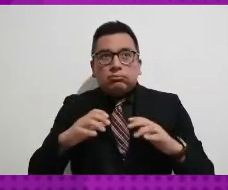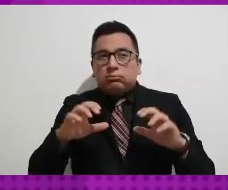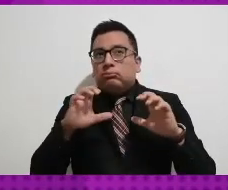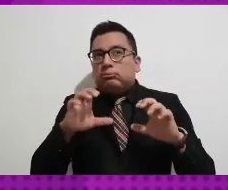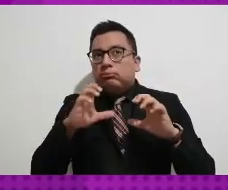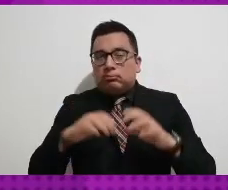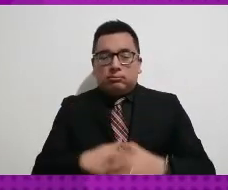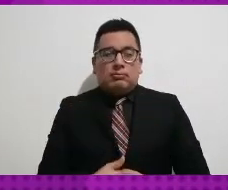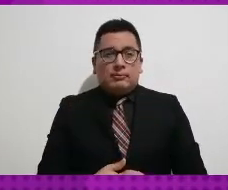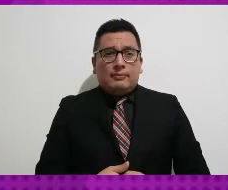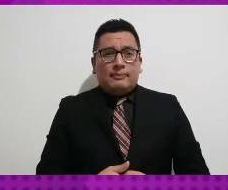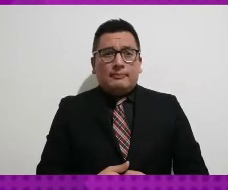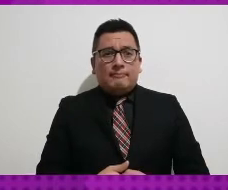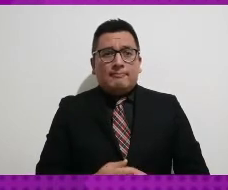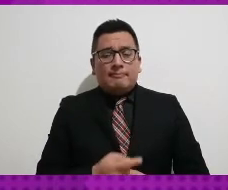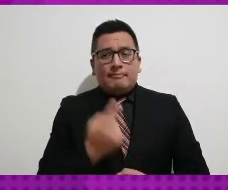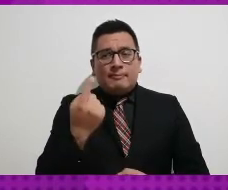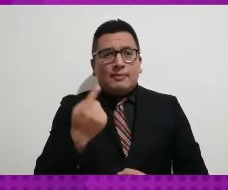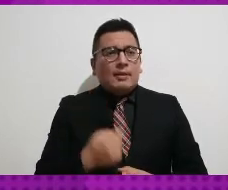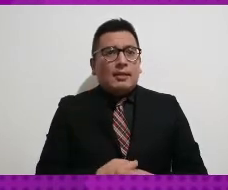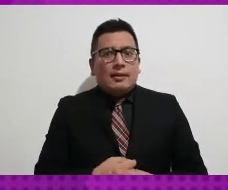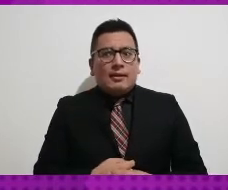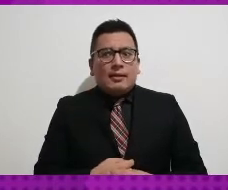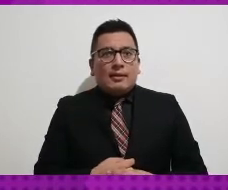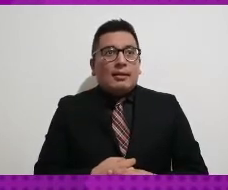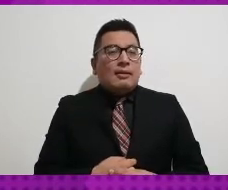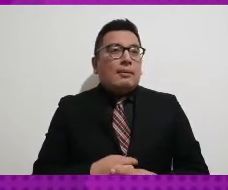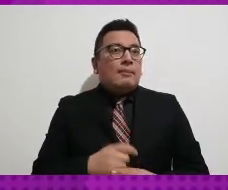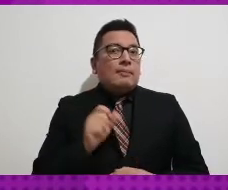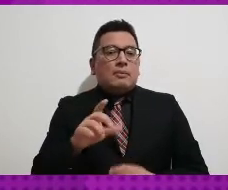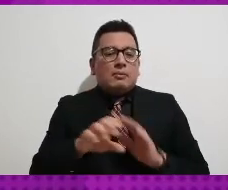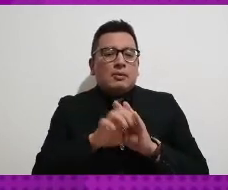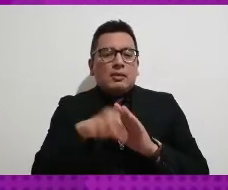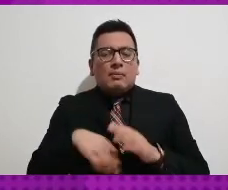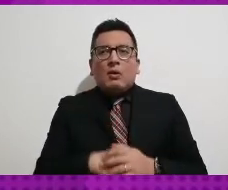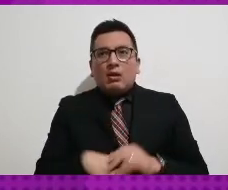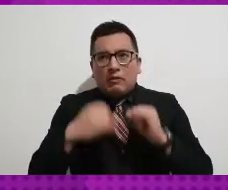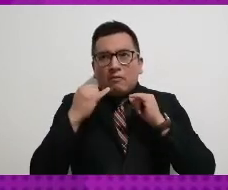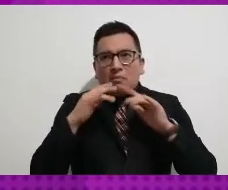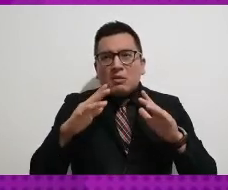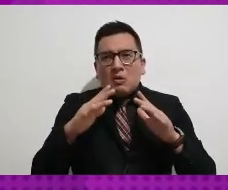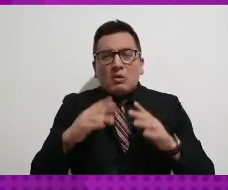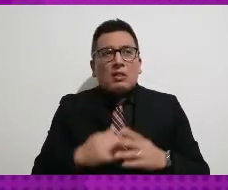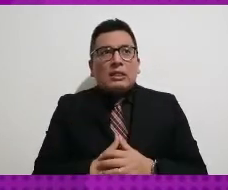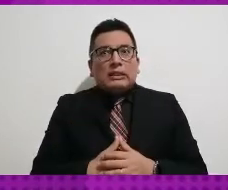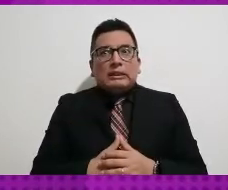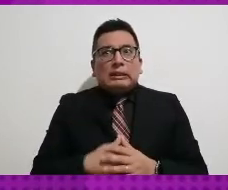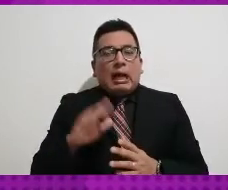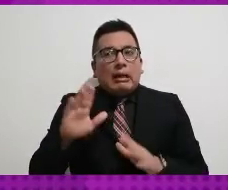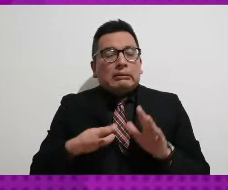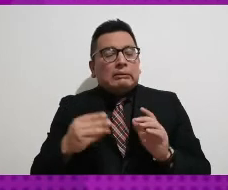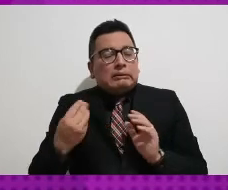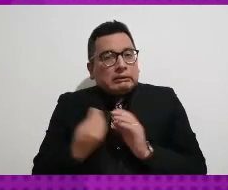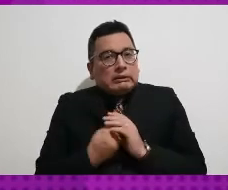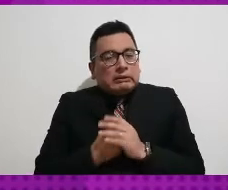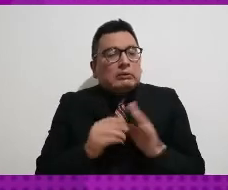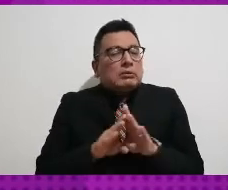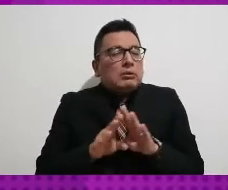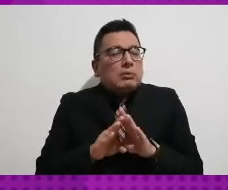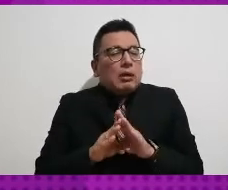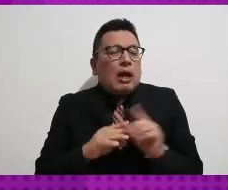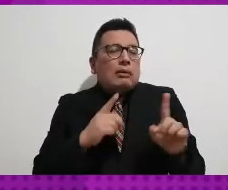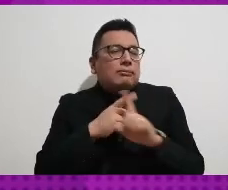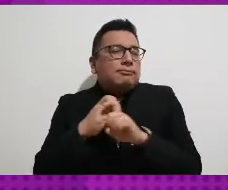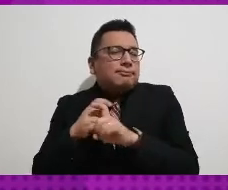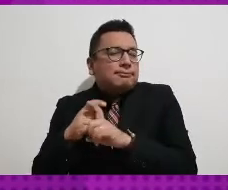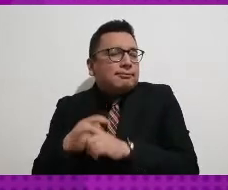incluso ya está alguna información encriptada en código QR, como es el domicilio y ahora también